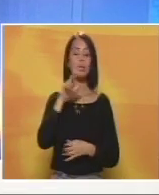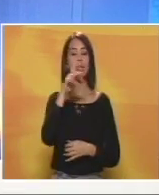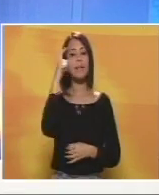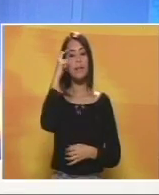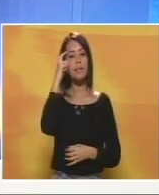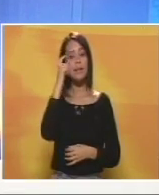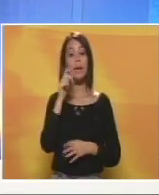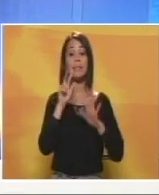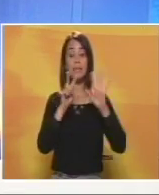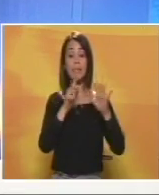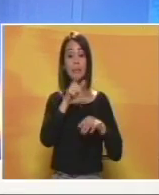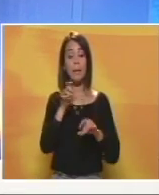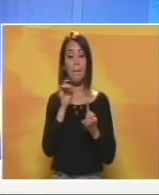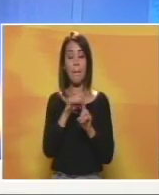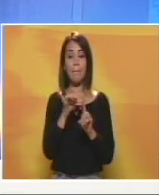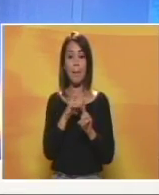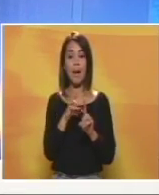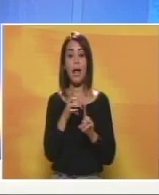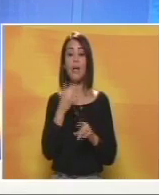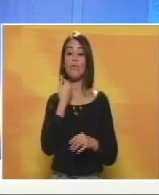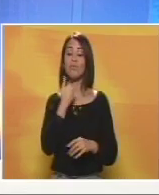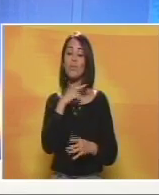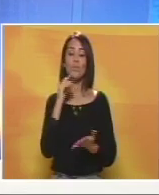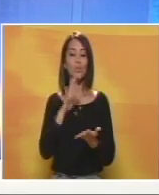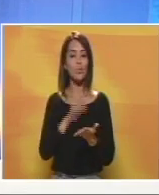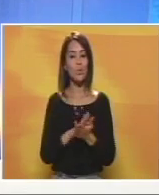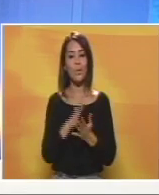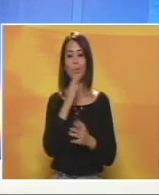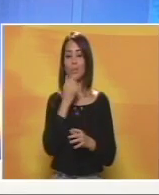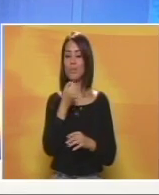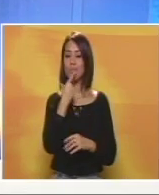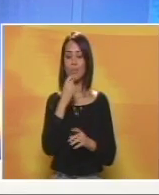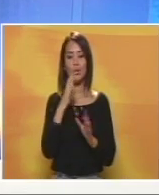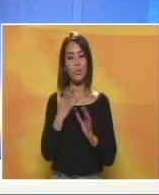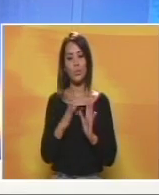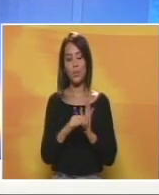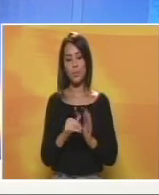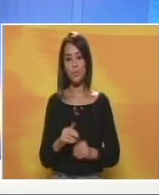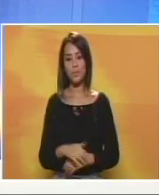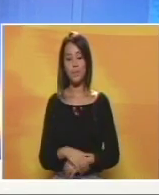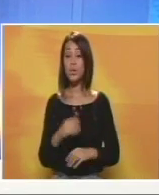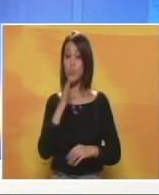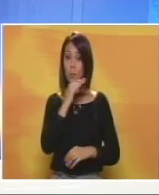pacientes portadores de VIH fallecieron ante la falta de antirretrovirales. Así lo dieron a